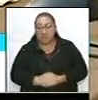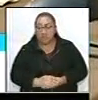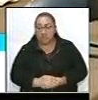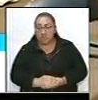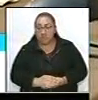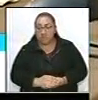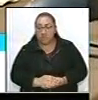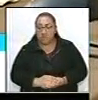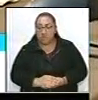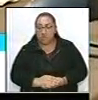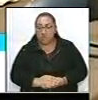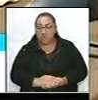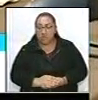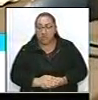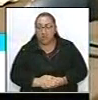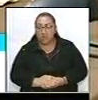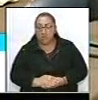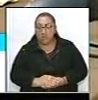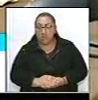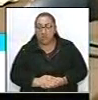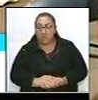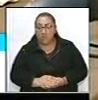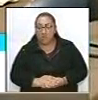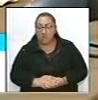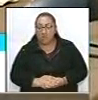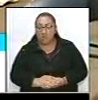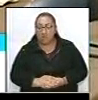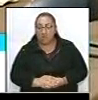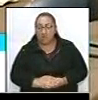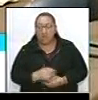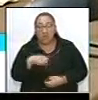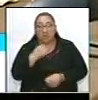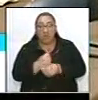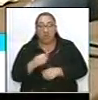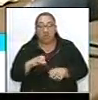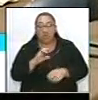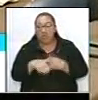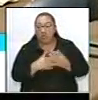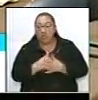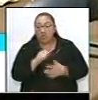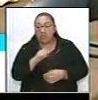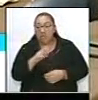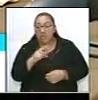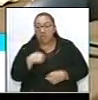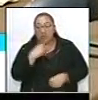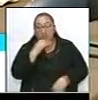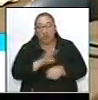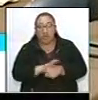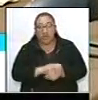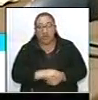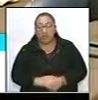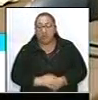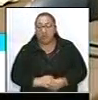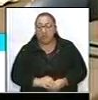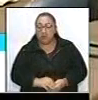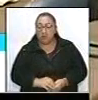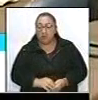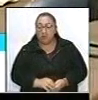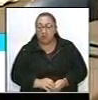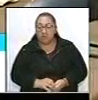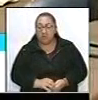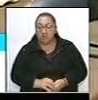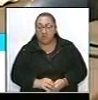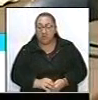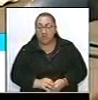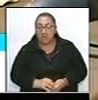y este trabajo que hacemos todos los serenos, estamos comprometidos con las personas a